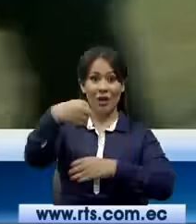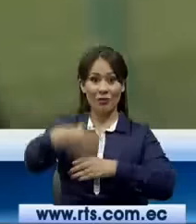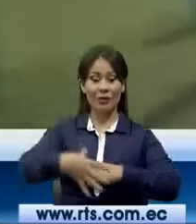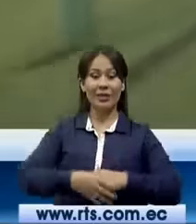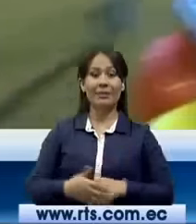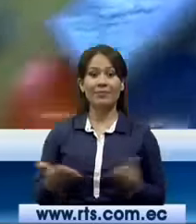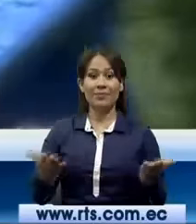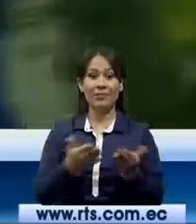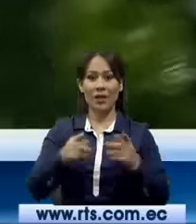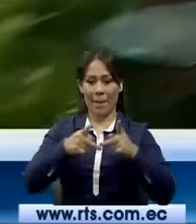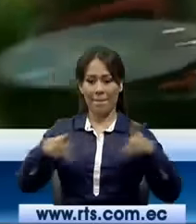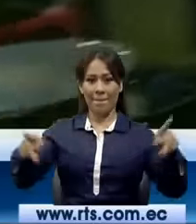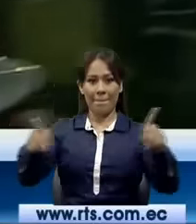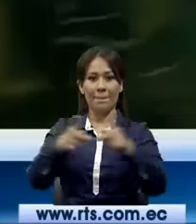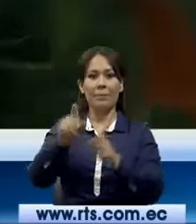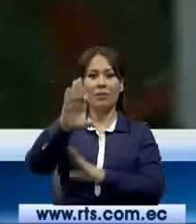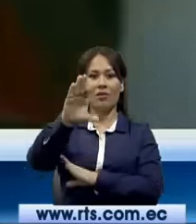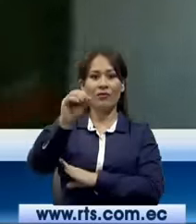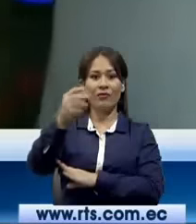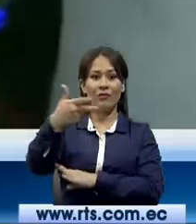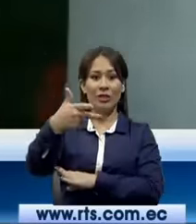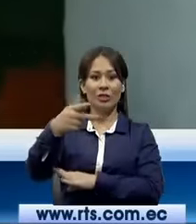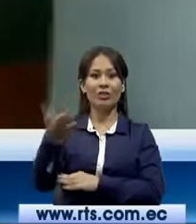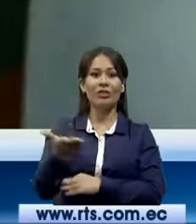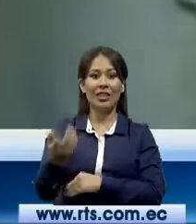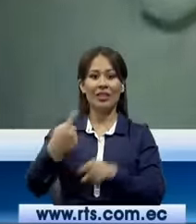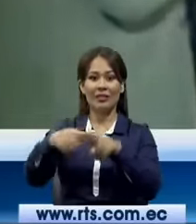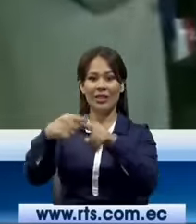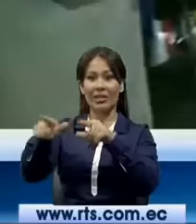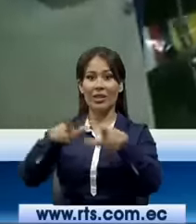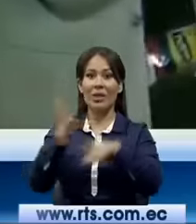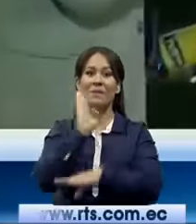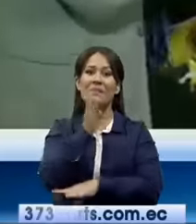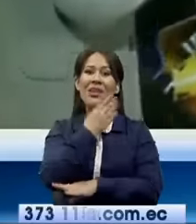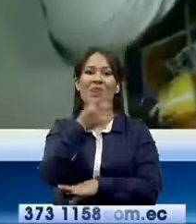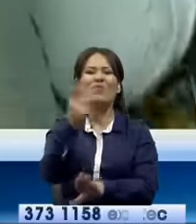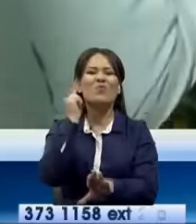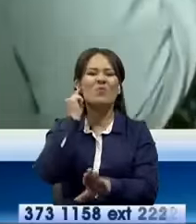el interior de la Plaza Foch, en los distintos bares. Muy buenas noches, la parte femenina.